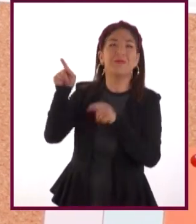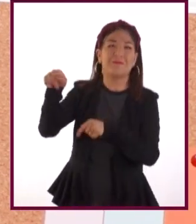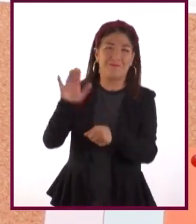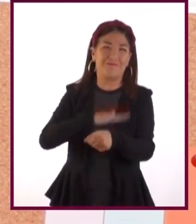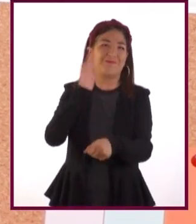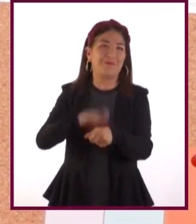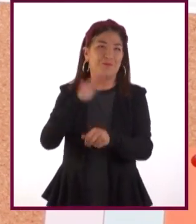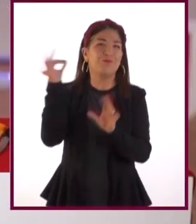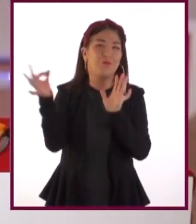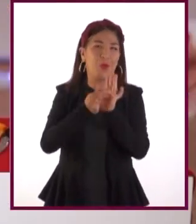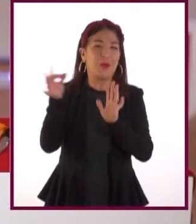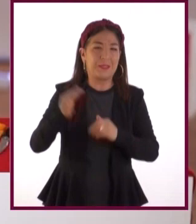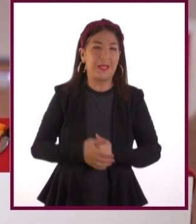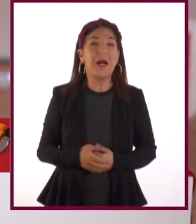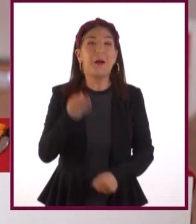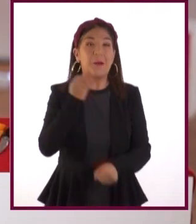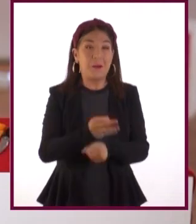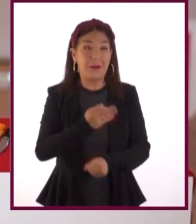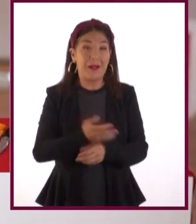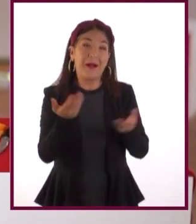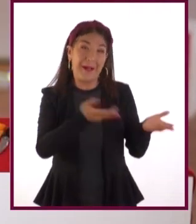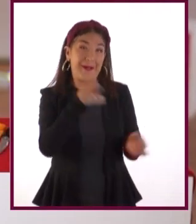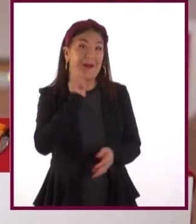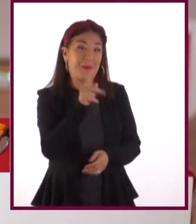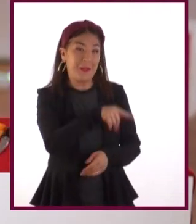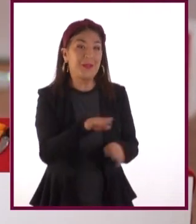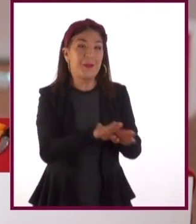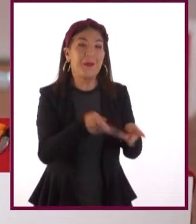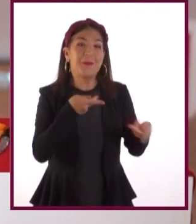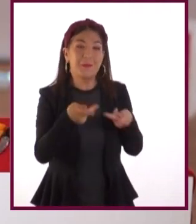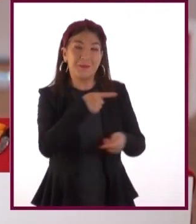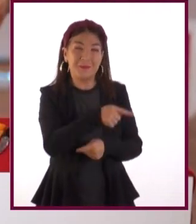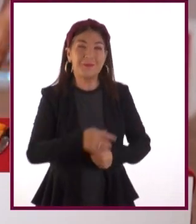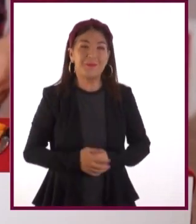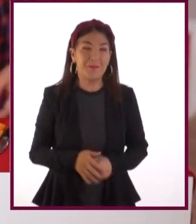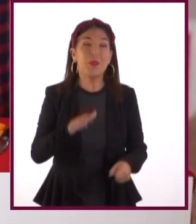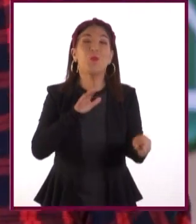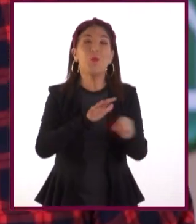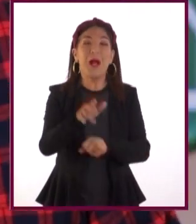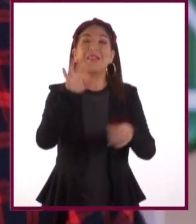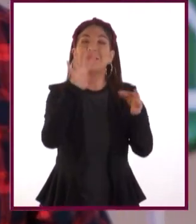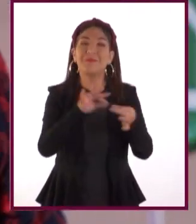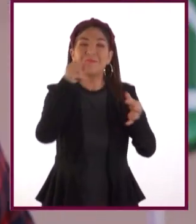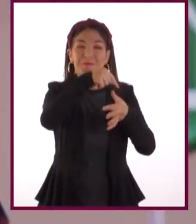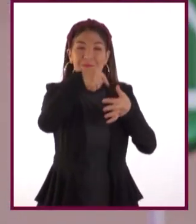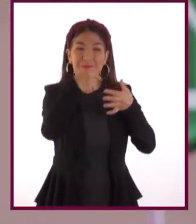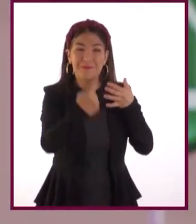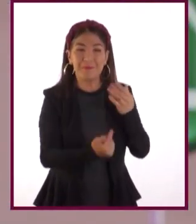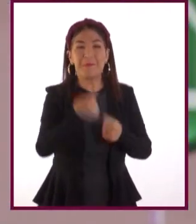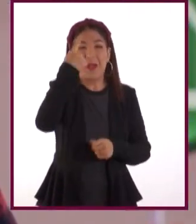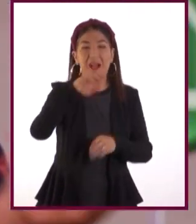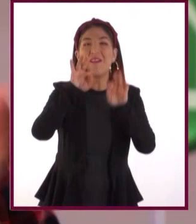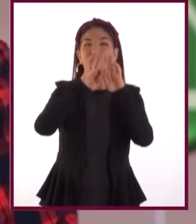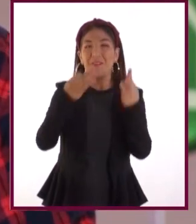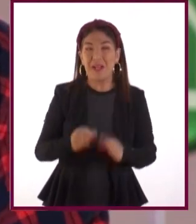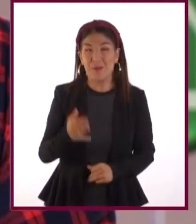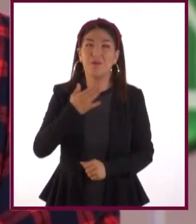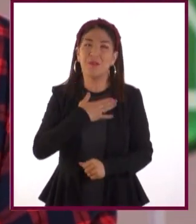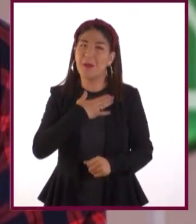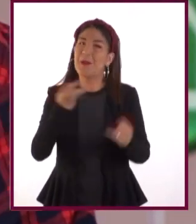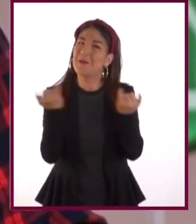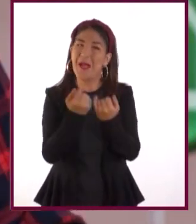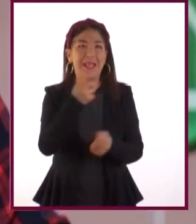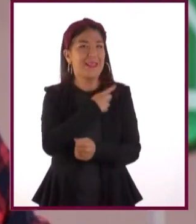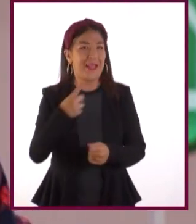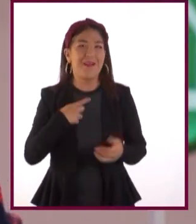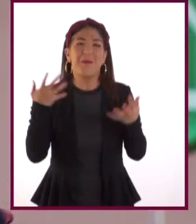yo, él obtiene un punto. Ahora, sin más preámbulos, los dejo un momento para que Dimara pueda decirles cuáles son las instrucciones que dará para